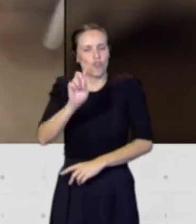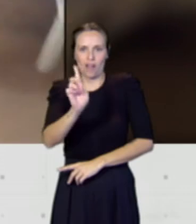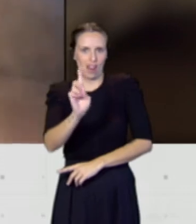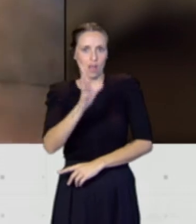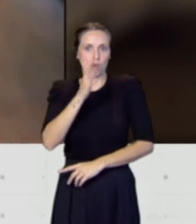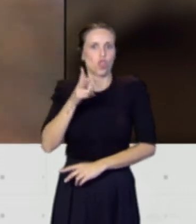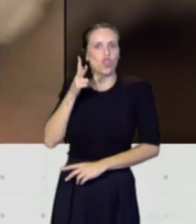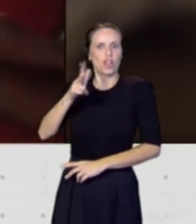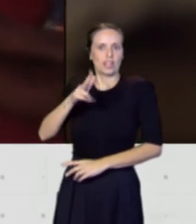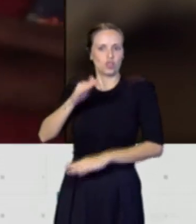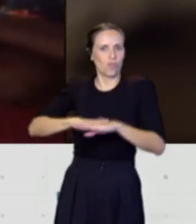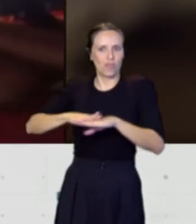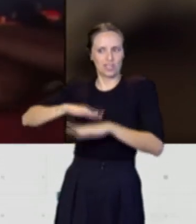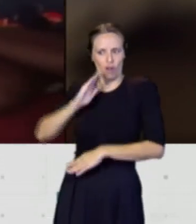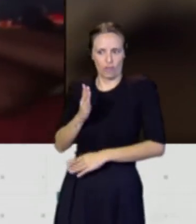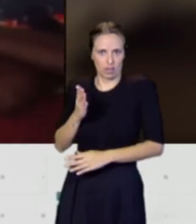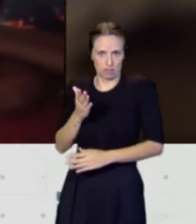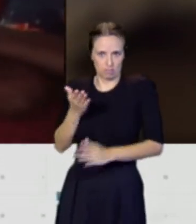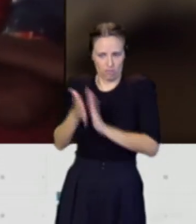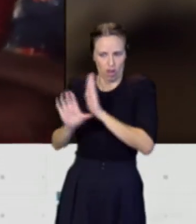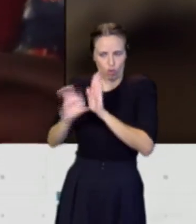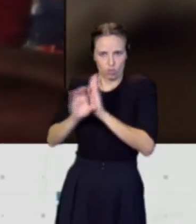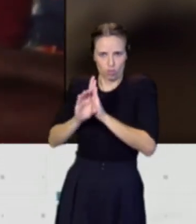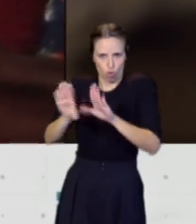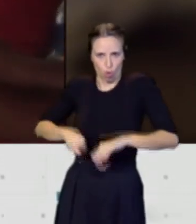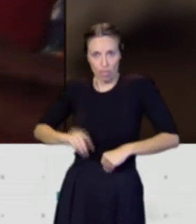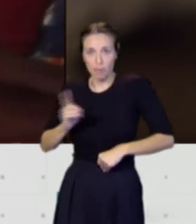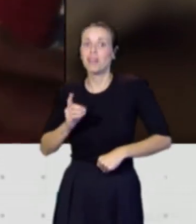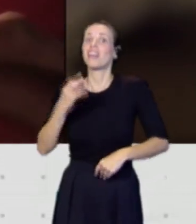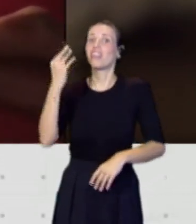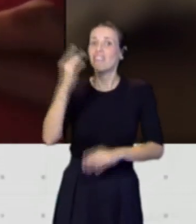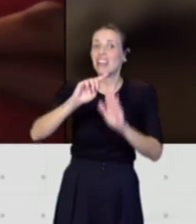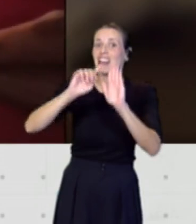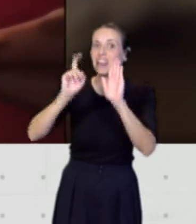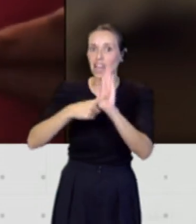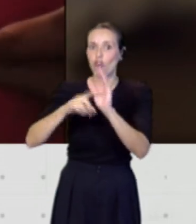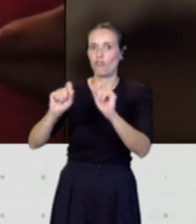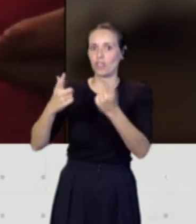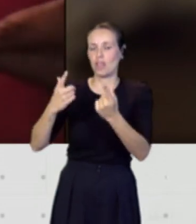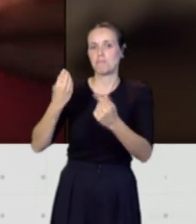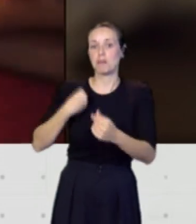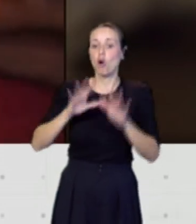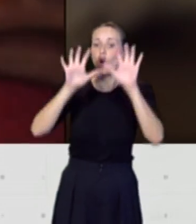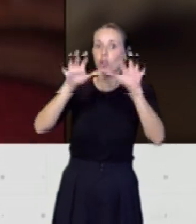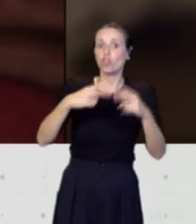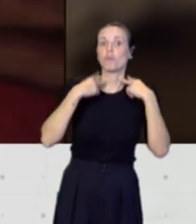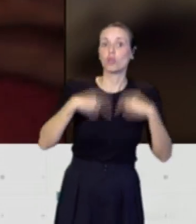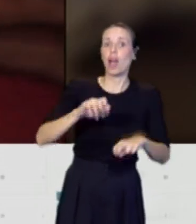eso está prohibido por la Constitución. Debe ser, por tanto, una ley formal aprobada por el Parlamento, por el Congreso de los Diputados y después en el trámite en el